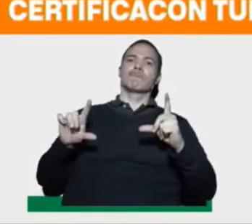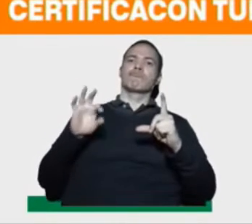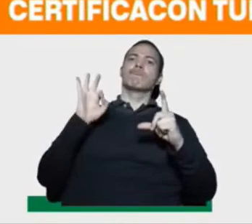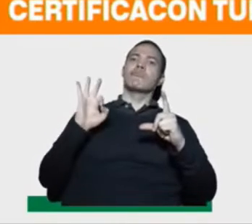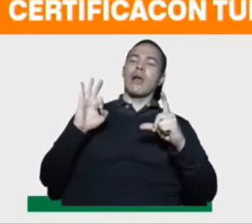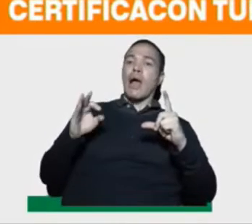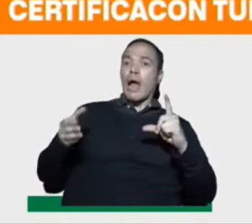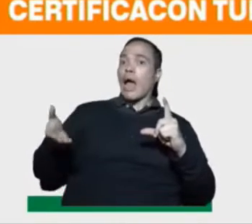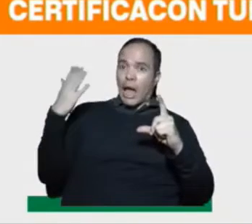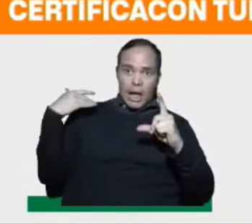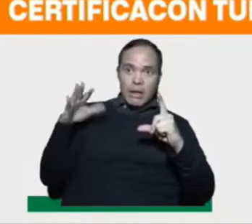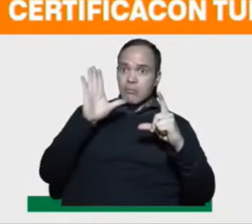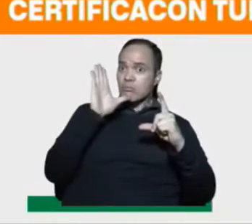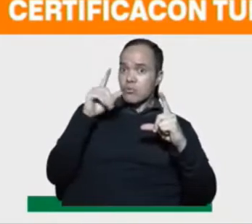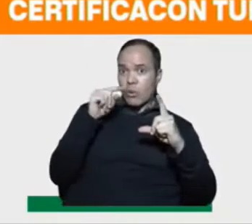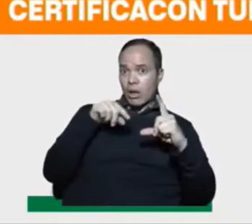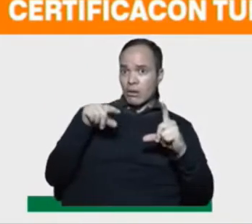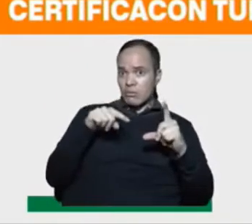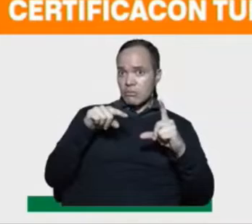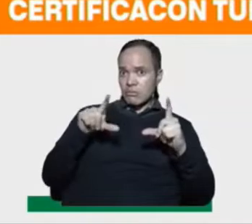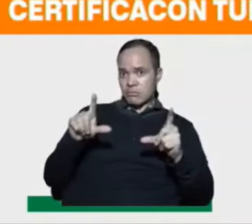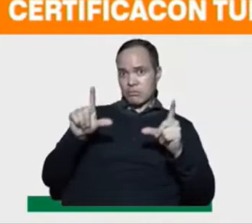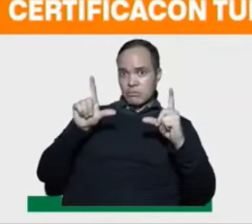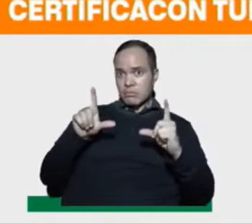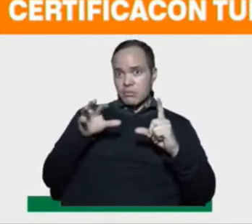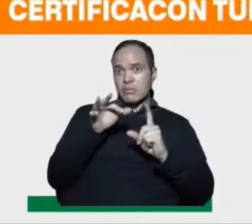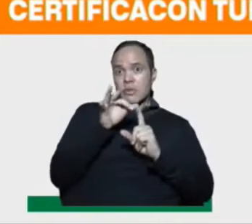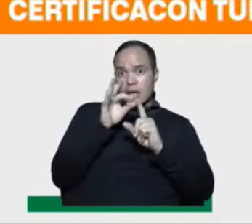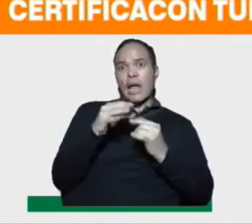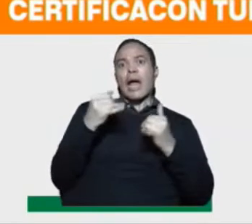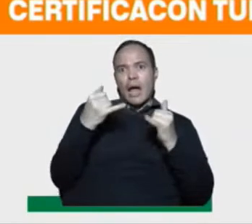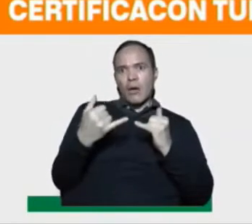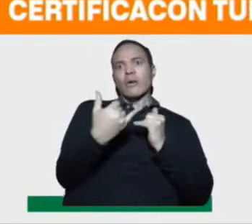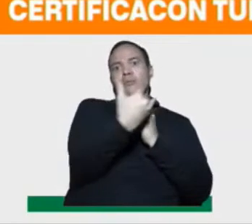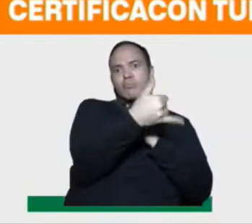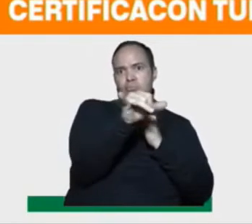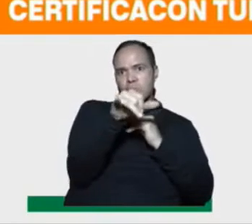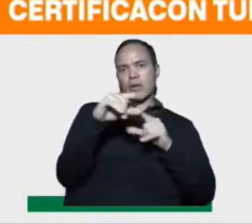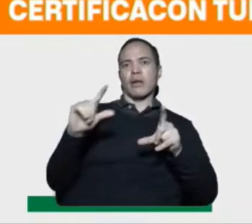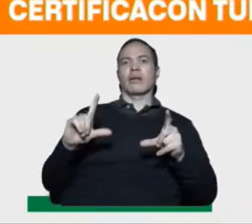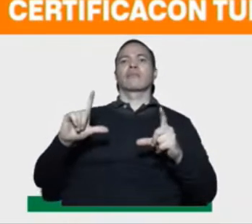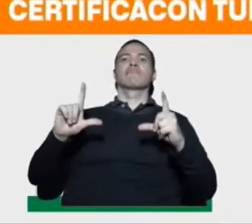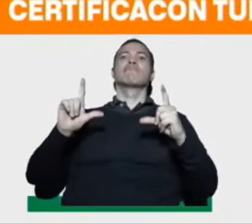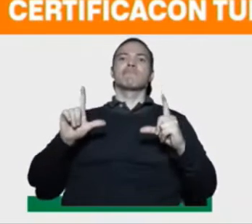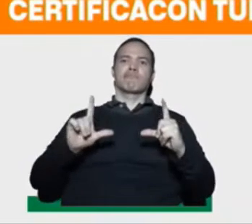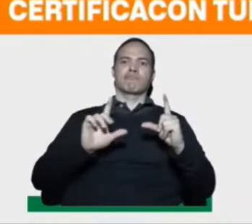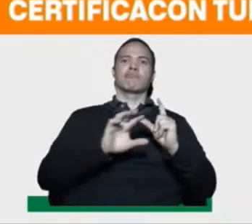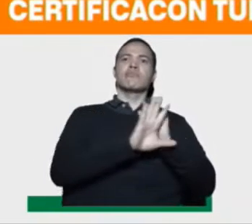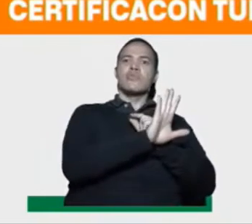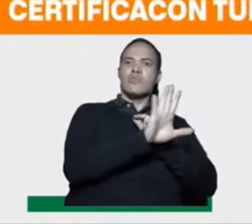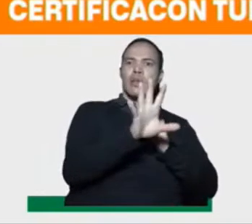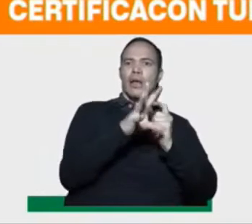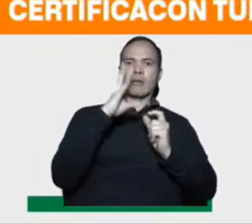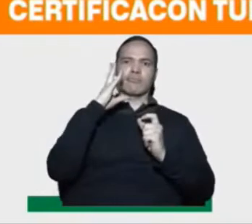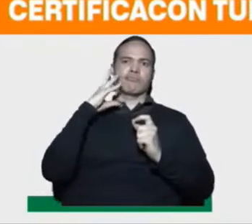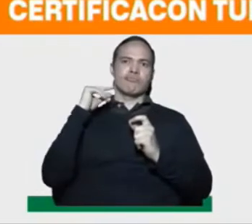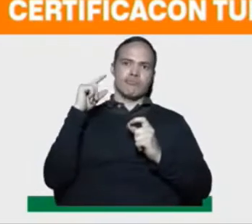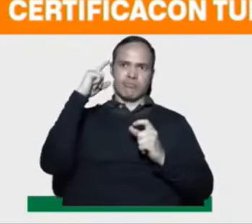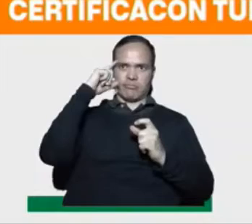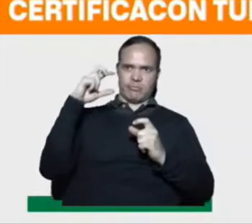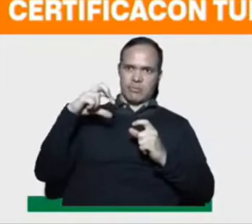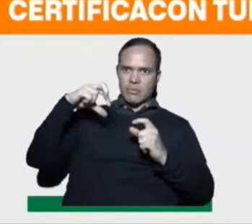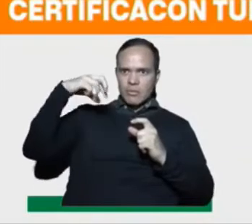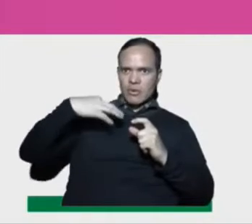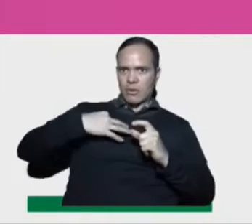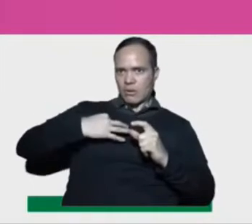esa ruta? Entonces, es bien importante, digamos, seguirlo consolidando. Es un modelo que igualmente se pueden replicar en otros